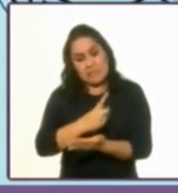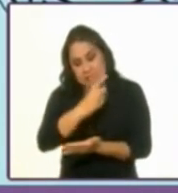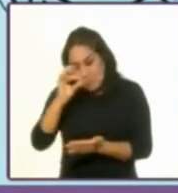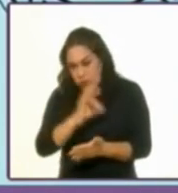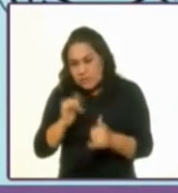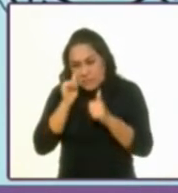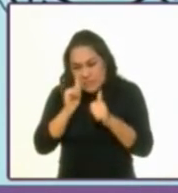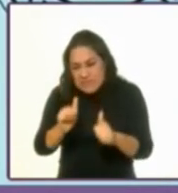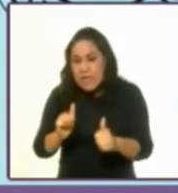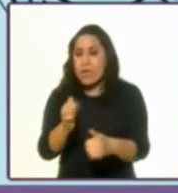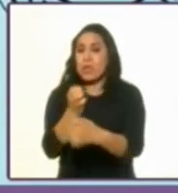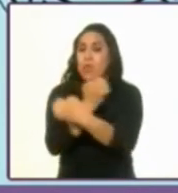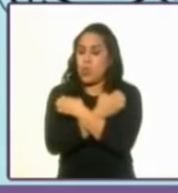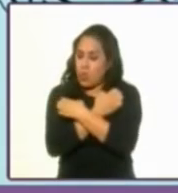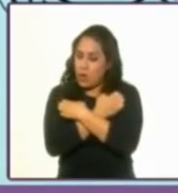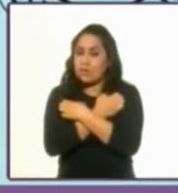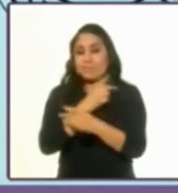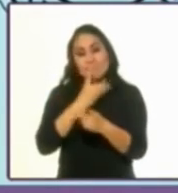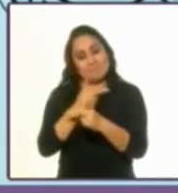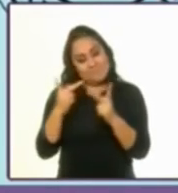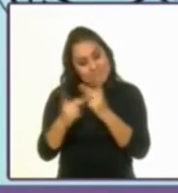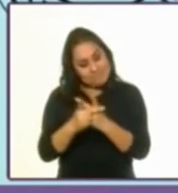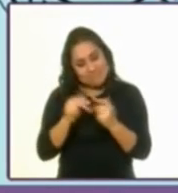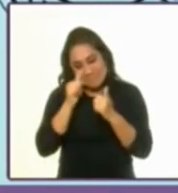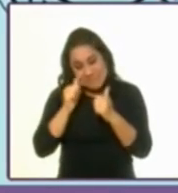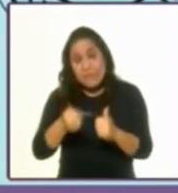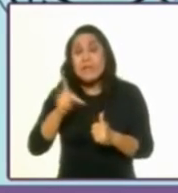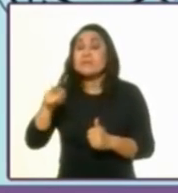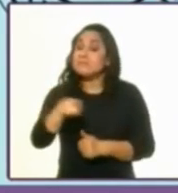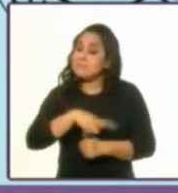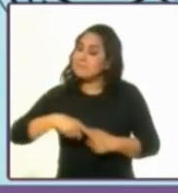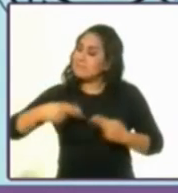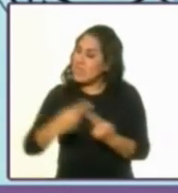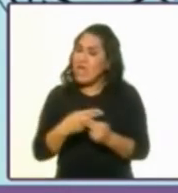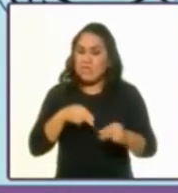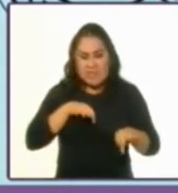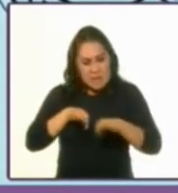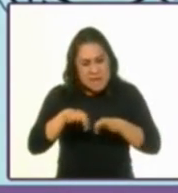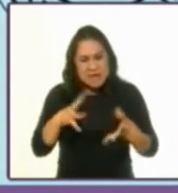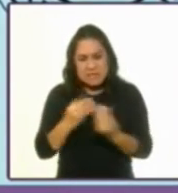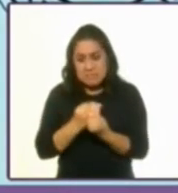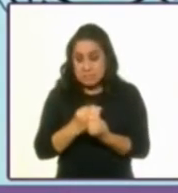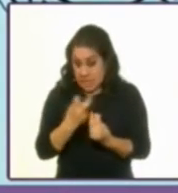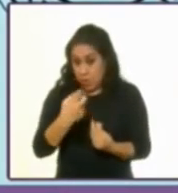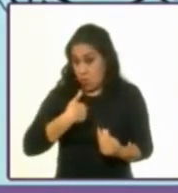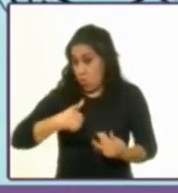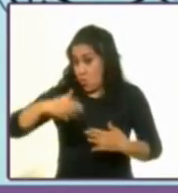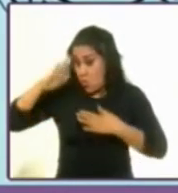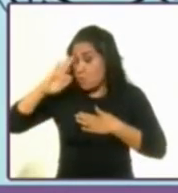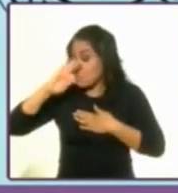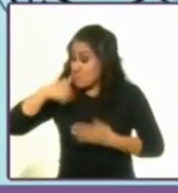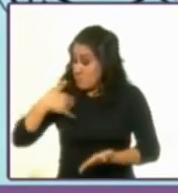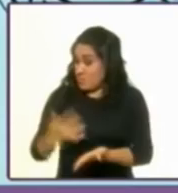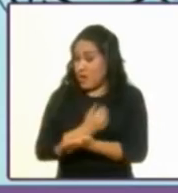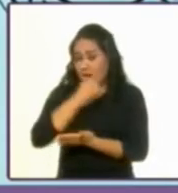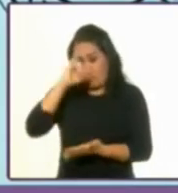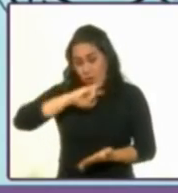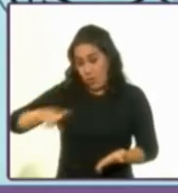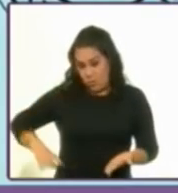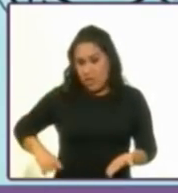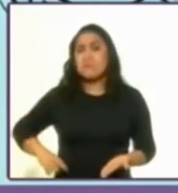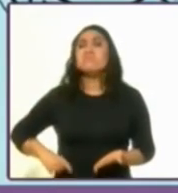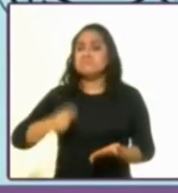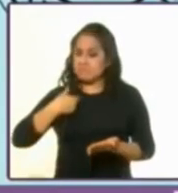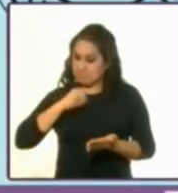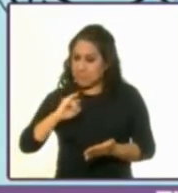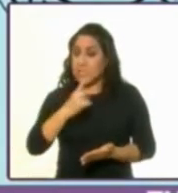ciento en educación media preparatoria pero tenemos que trabajar y ese es mi compromiso llegando a la jefatura de gobierno vamos a darle espacio esos